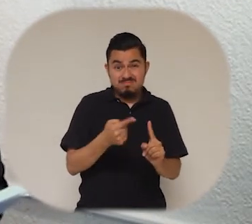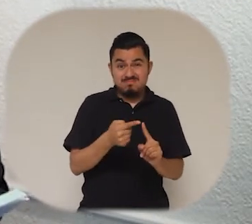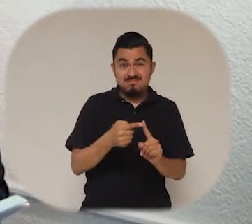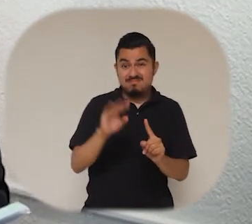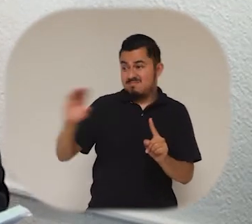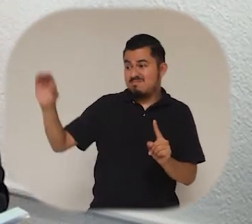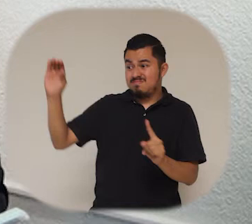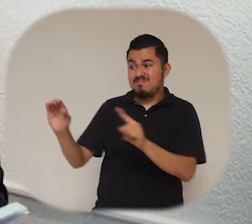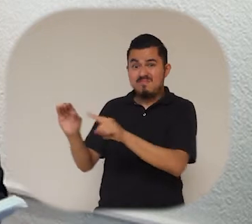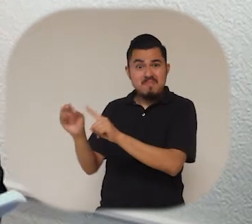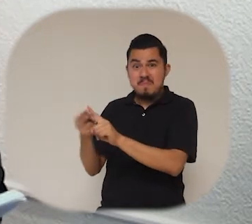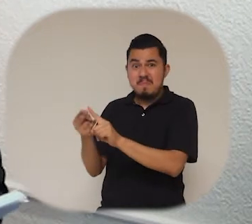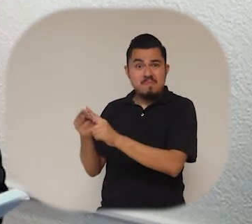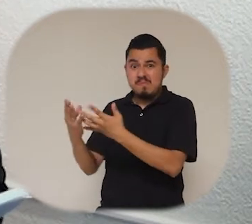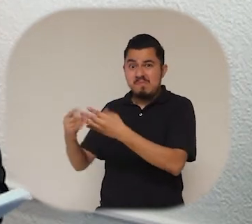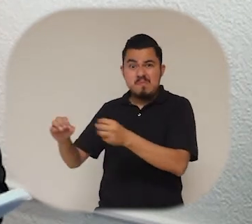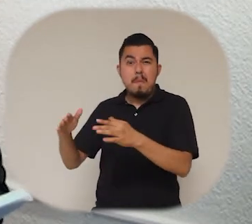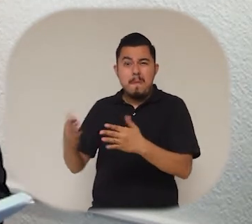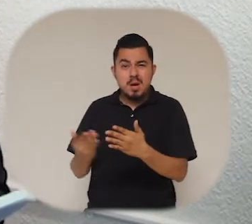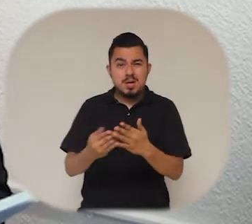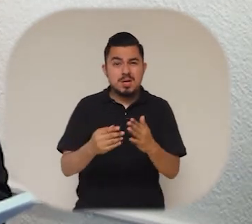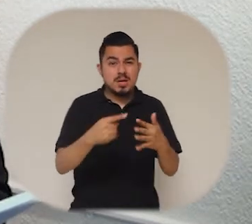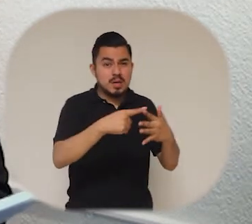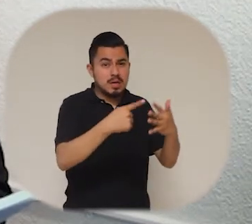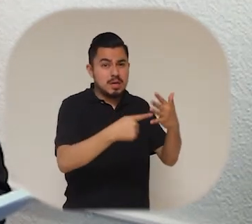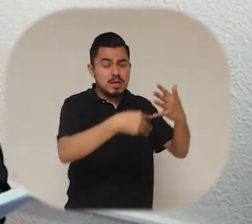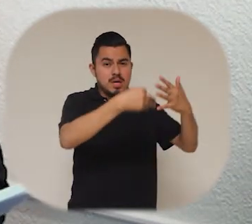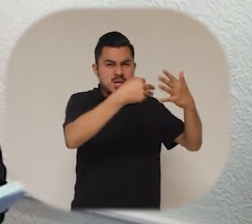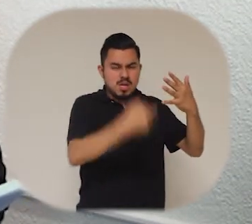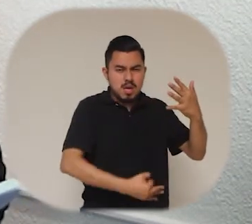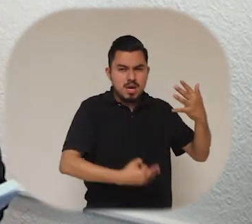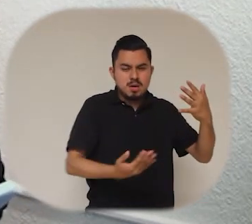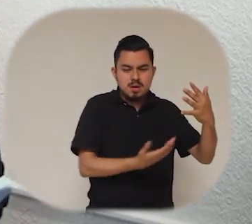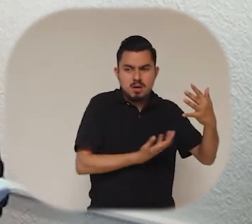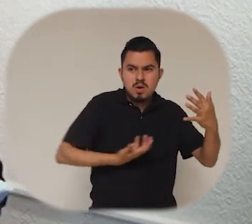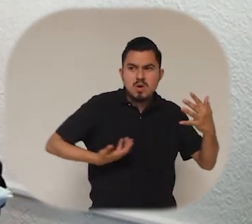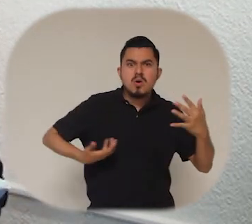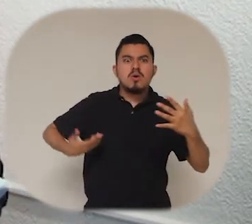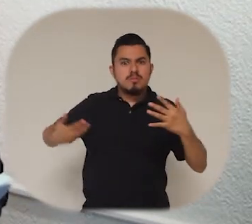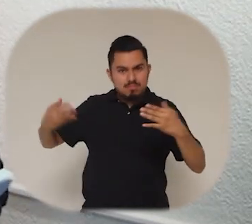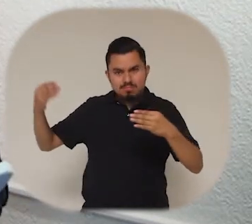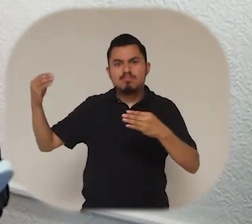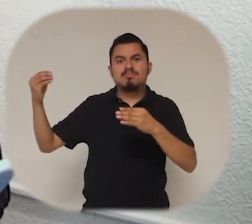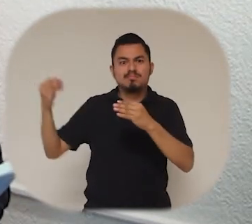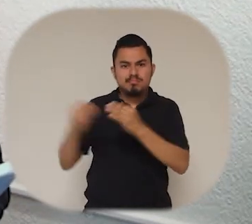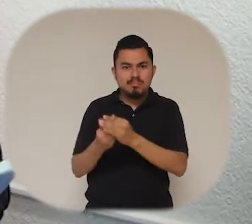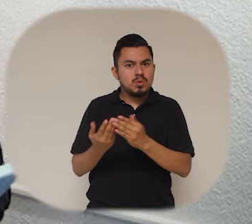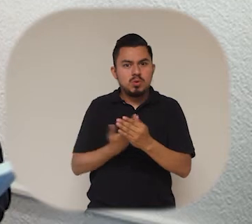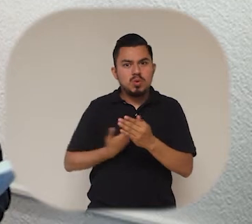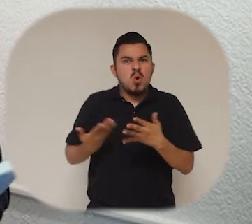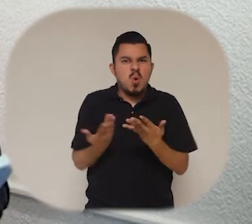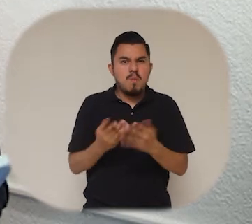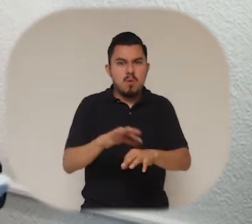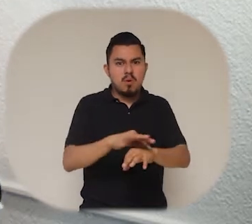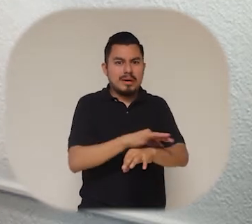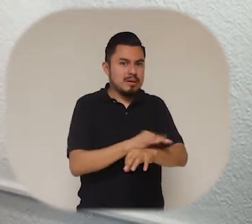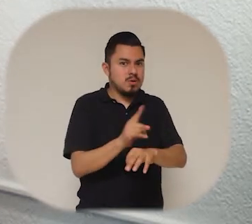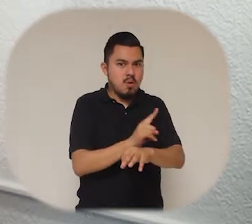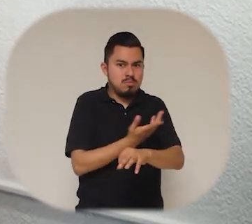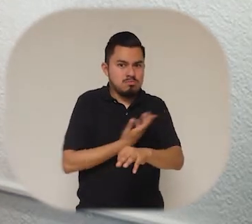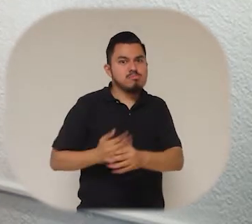carne, para que la justicia de la ley se cumpliese en nosotros, que no andamos conforme a la carne, sino conforme al